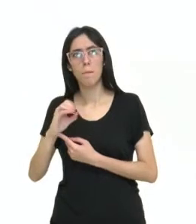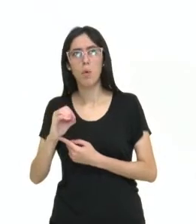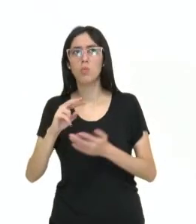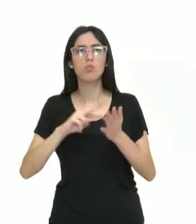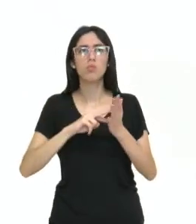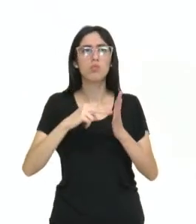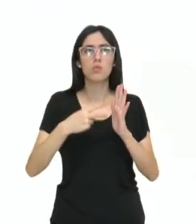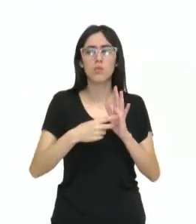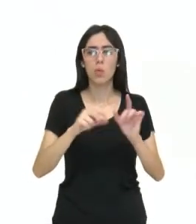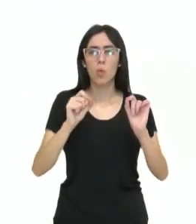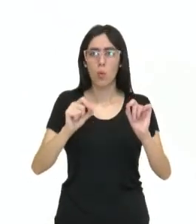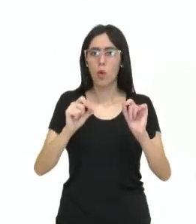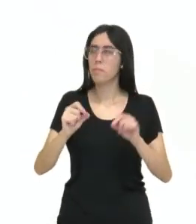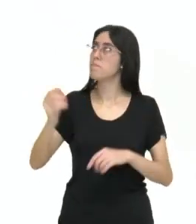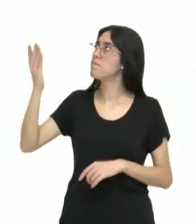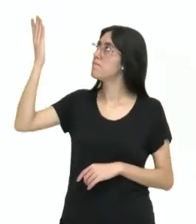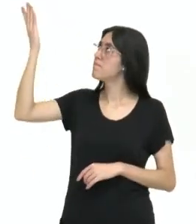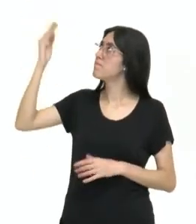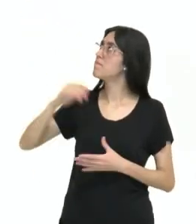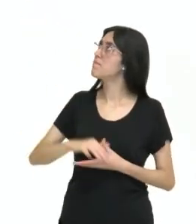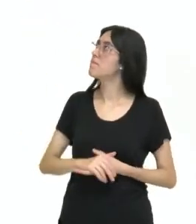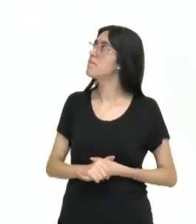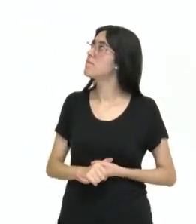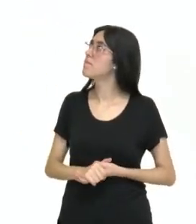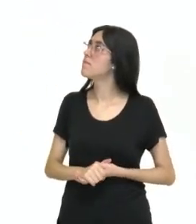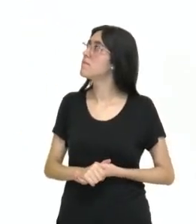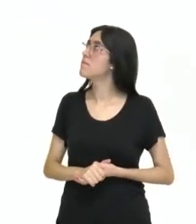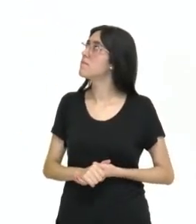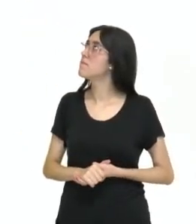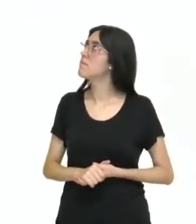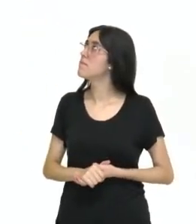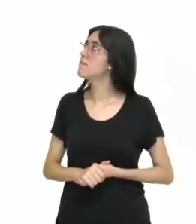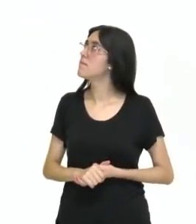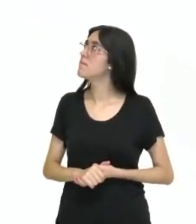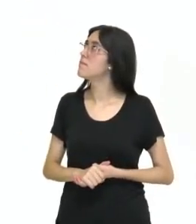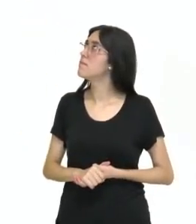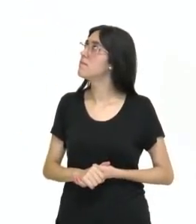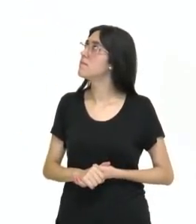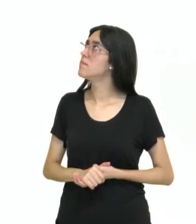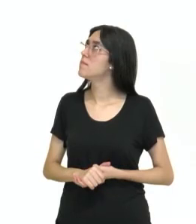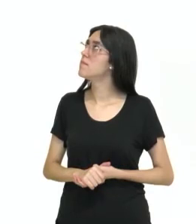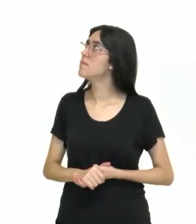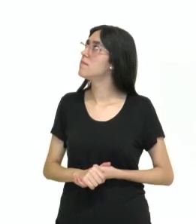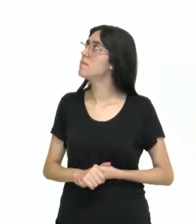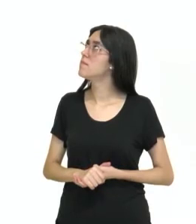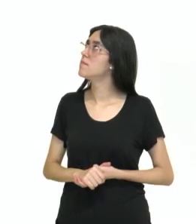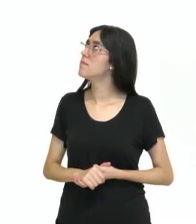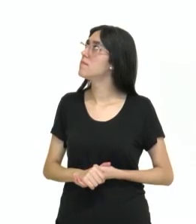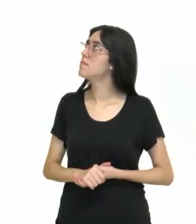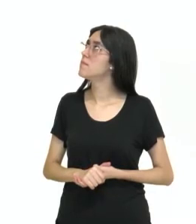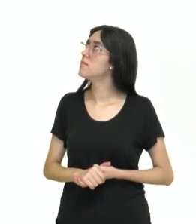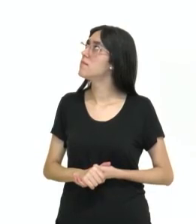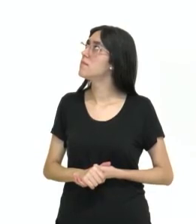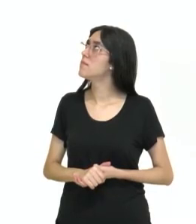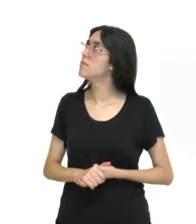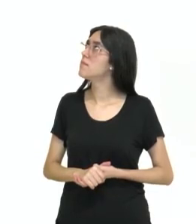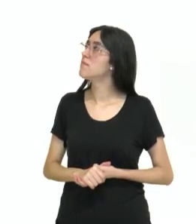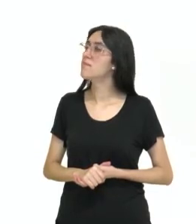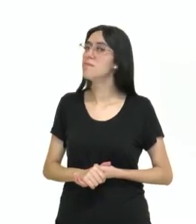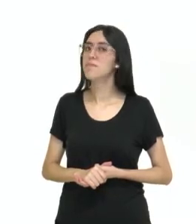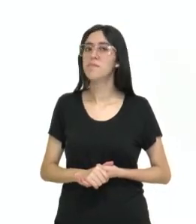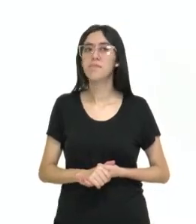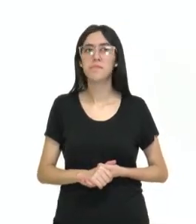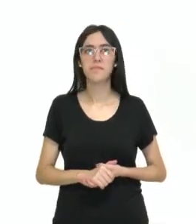somos vagos, hablamos malos idiomas, pero somos muy majos y sabemos disfrutar. El